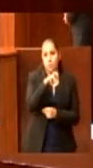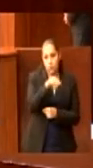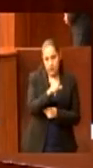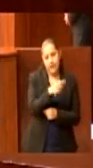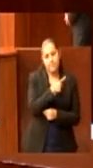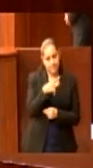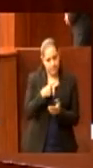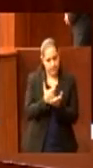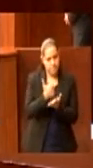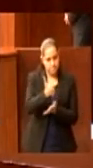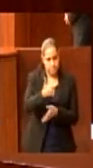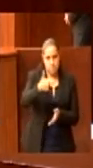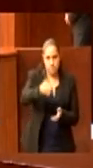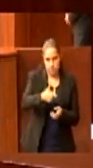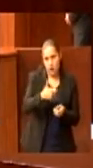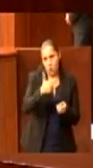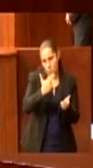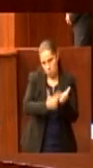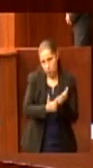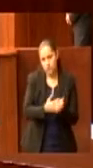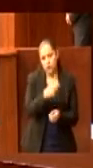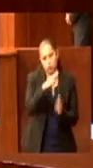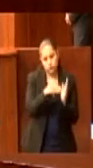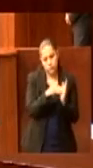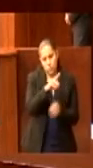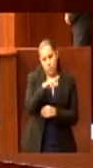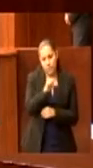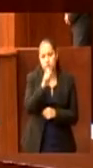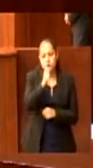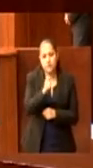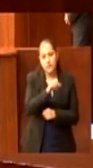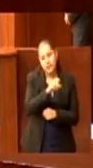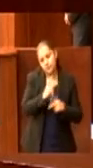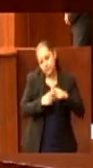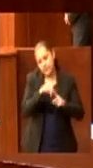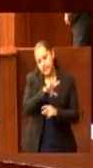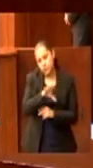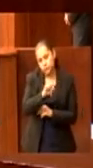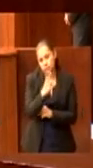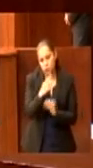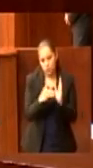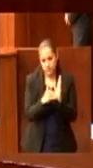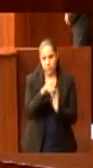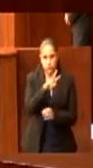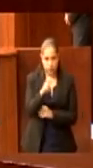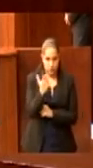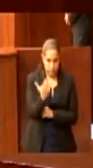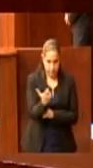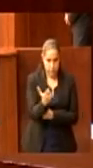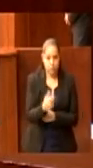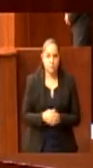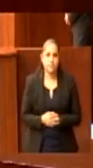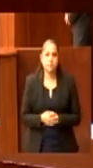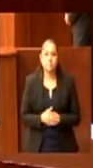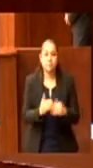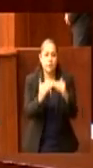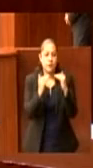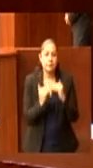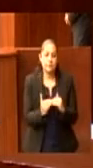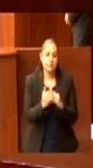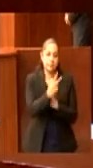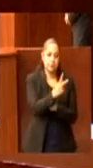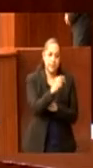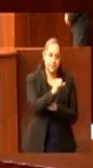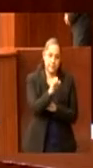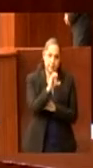de medida equivalente a 161 mil 200 pesos en el procedimiento de órgano